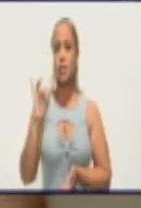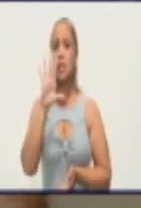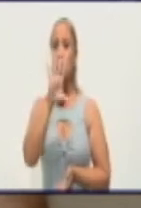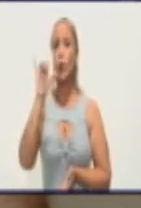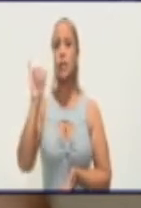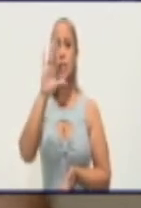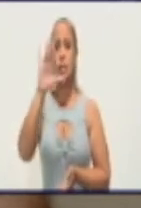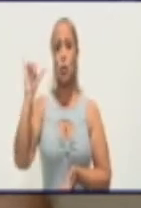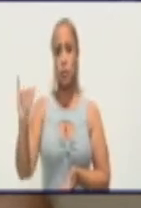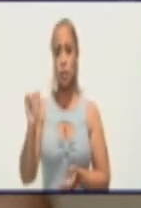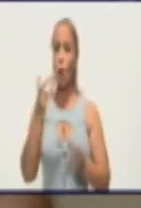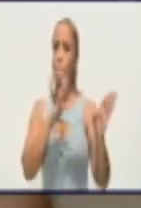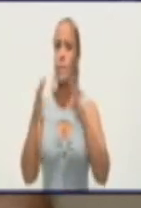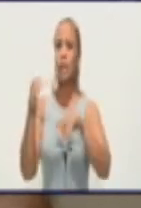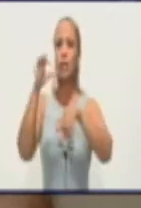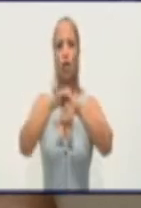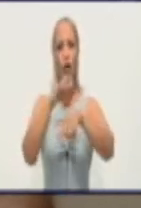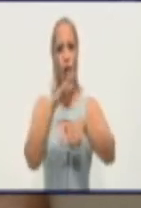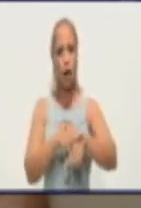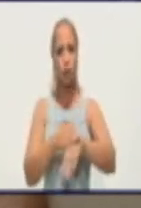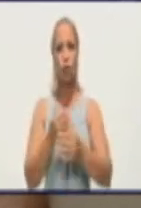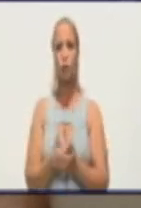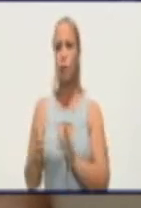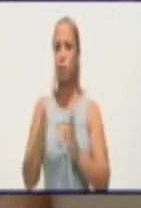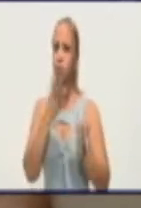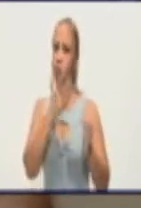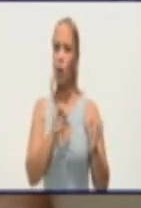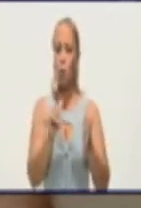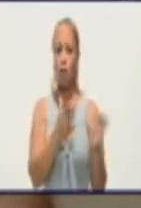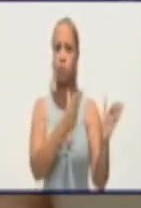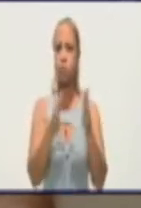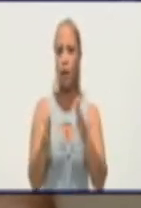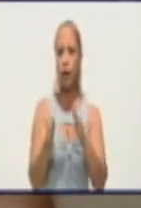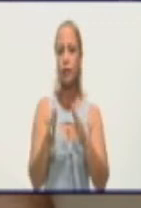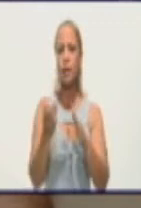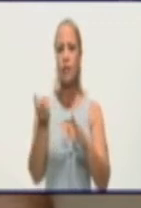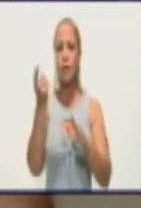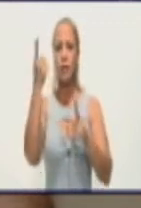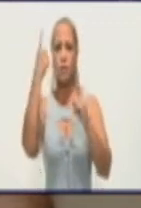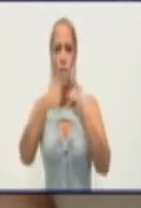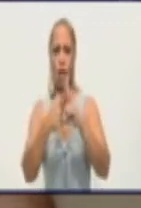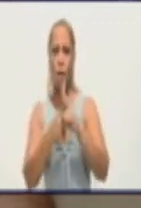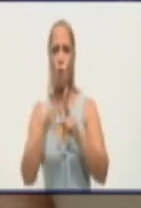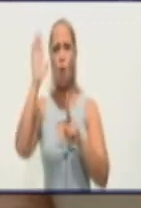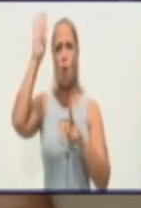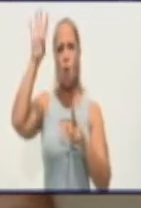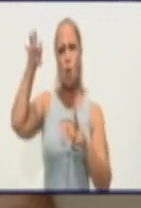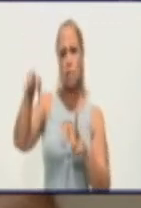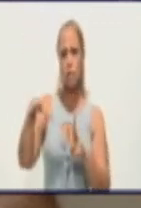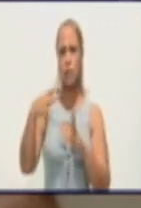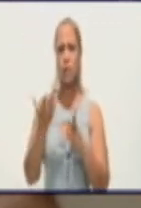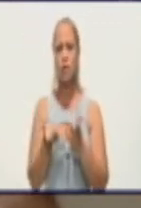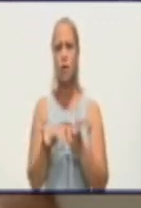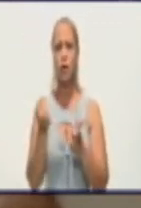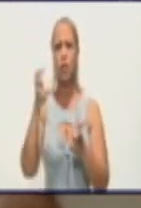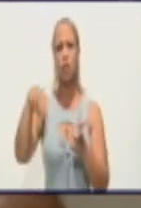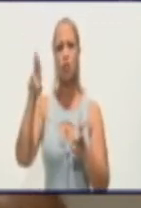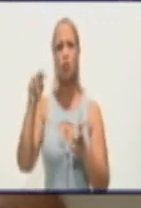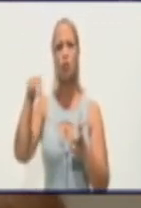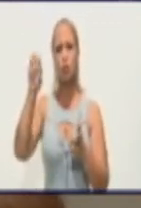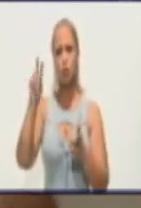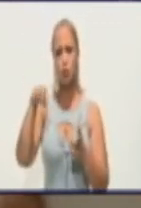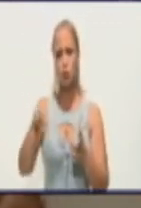que es parte del río cuarto que toma consumidores de vayamos la parte de manuel pereira agua semilla y el chung el circuito de